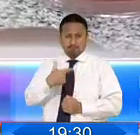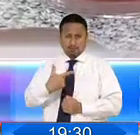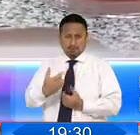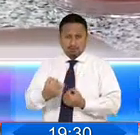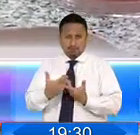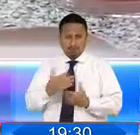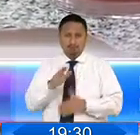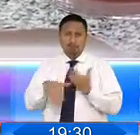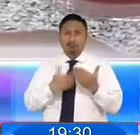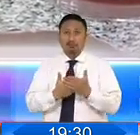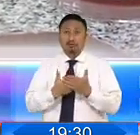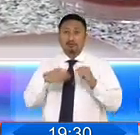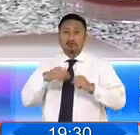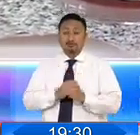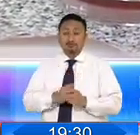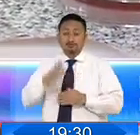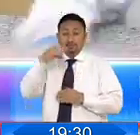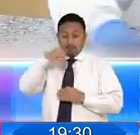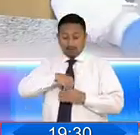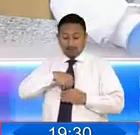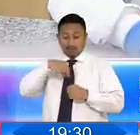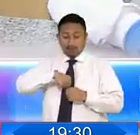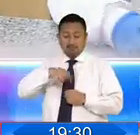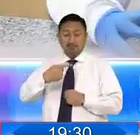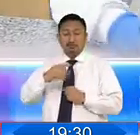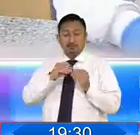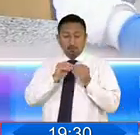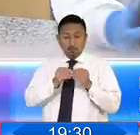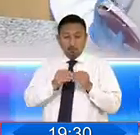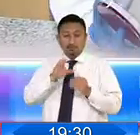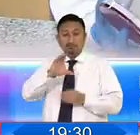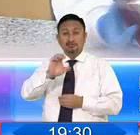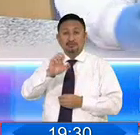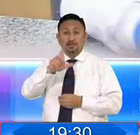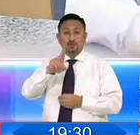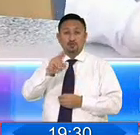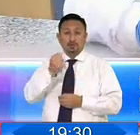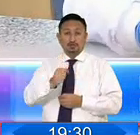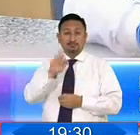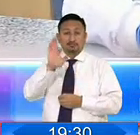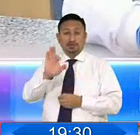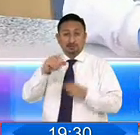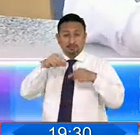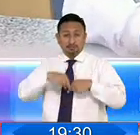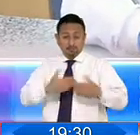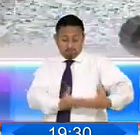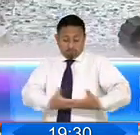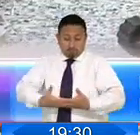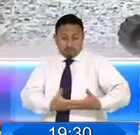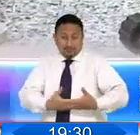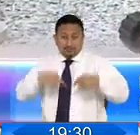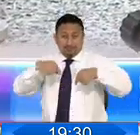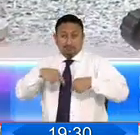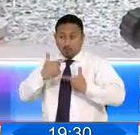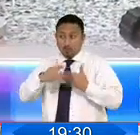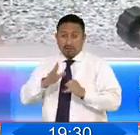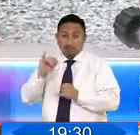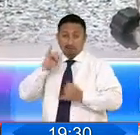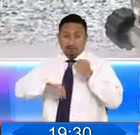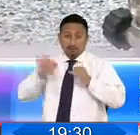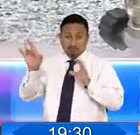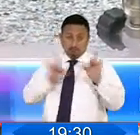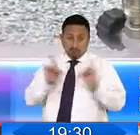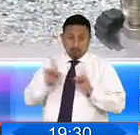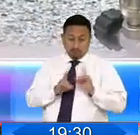justificarían por la producción de células T de memoria, que son creadas por el organismo desde que somos bebés, en cada contacto con microorganismos patógenos